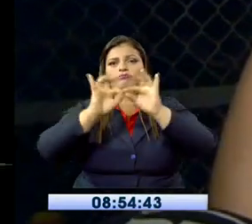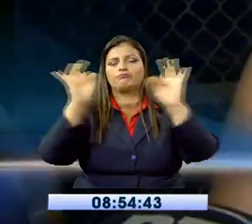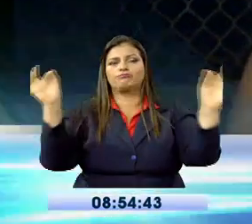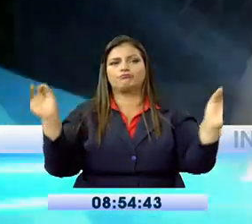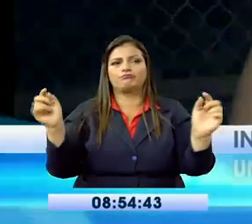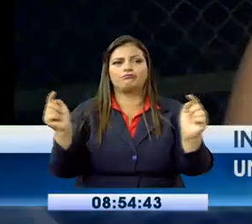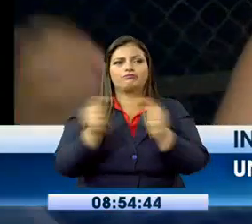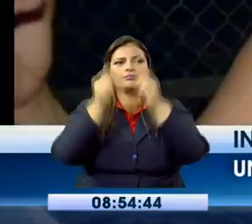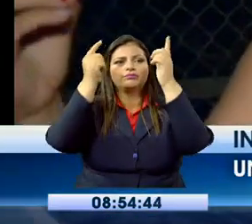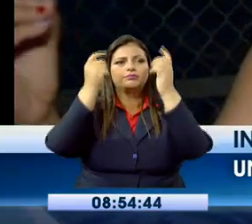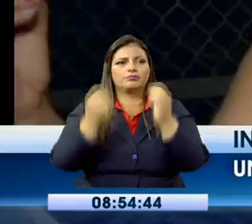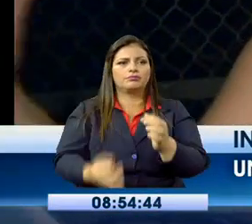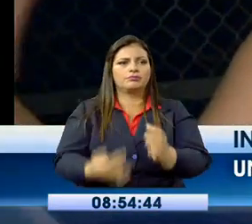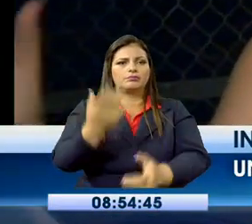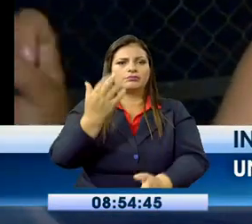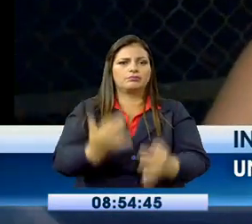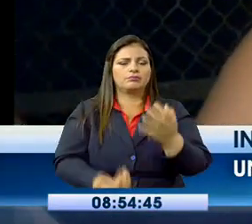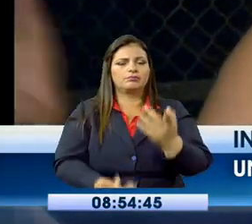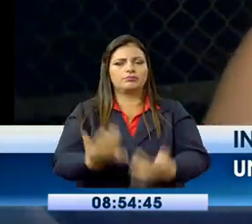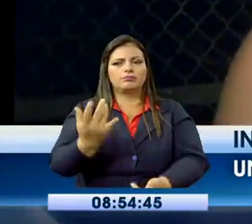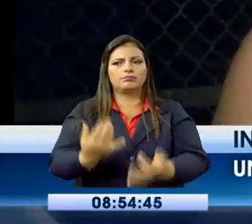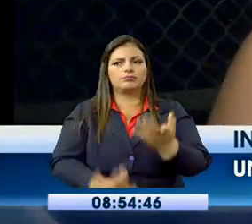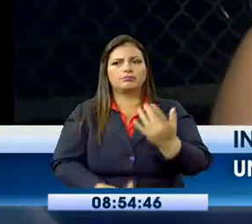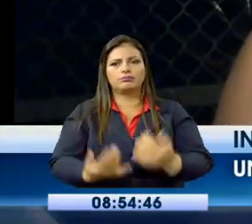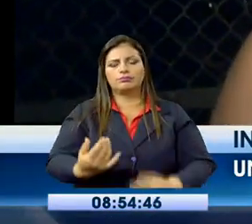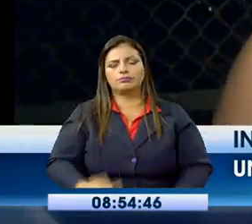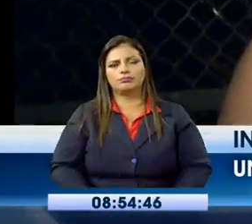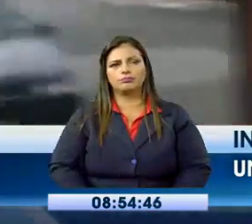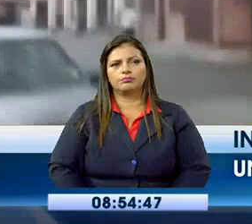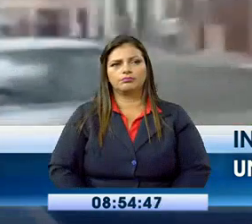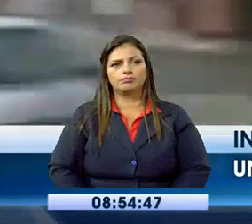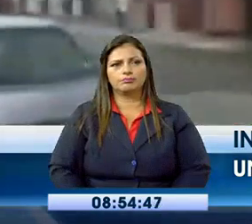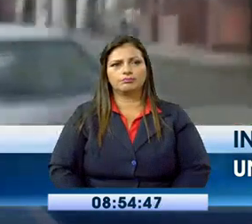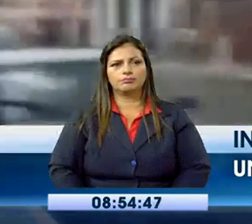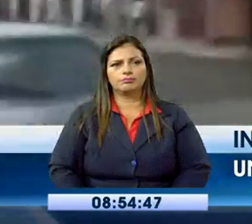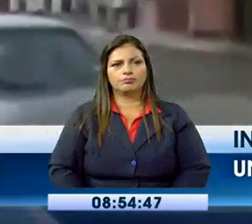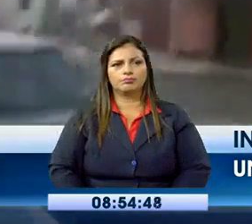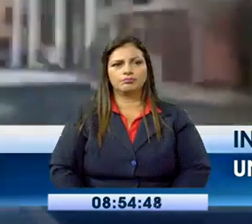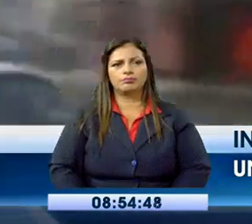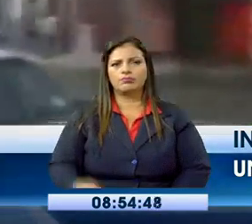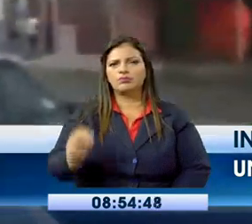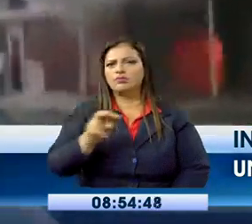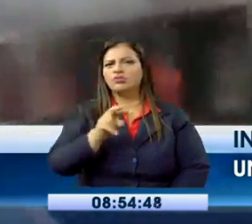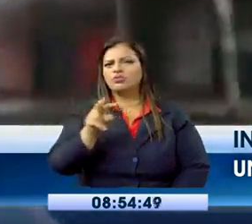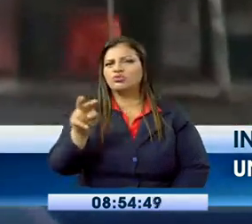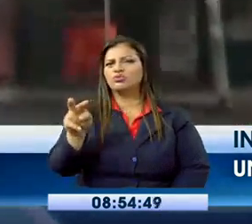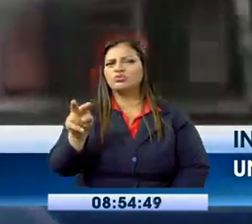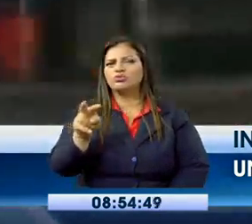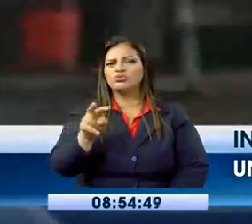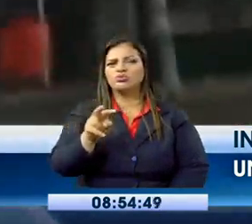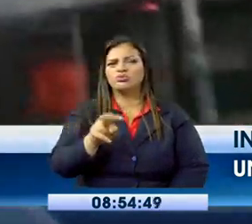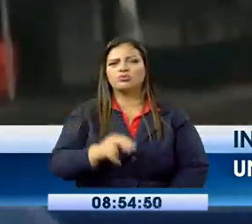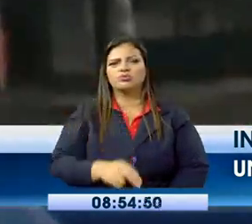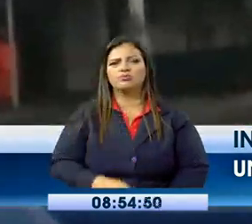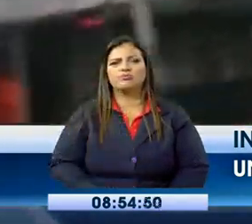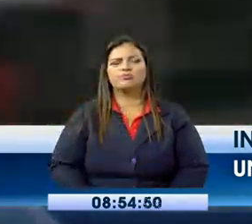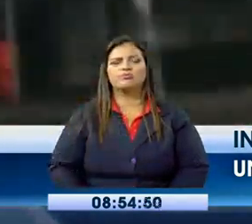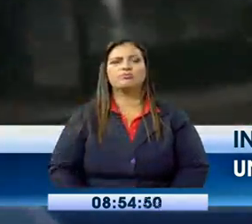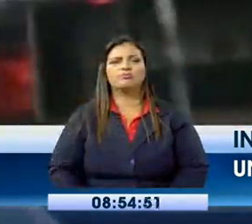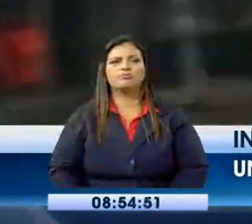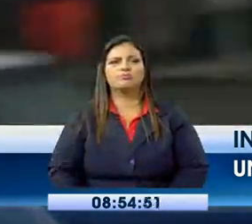que se encendiera, no haga un cortocircuito. No hubo heridos en el incendio, informó Julio César